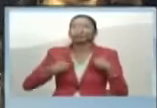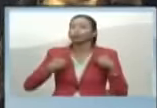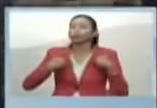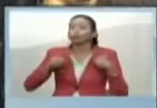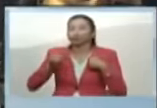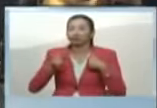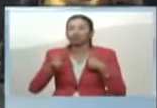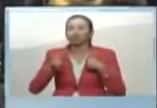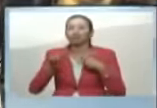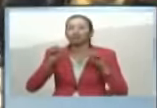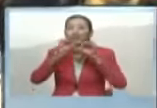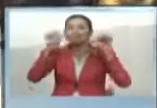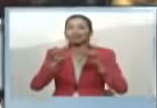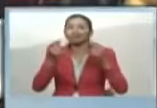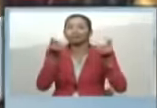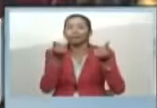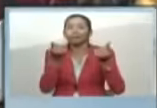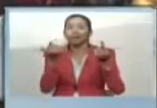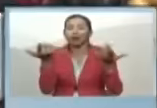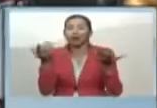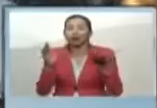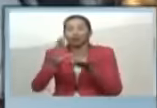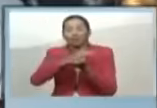capitalismo y del neoliberalismo.